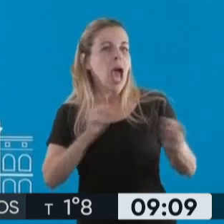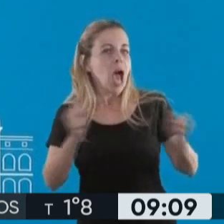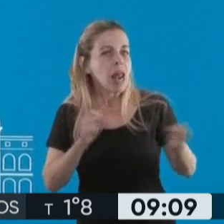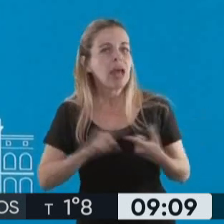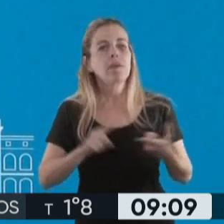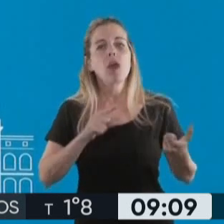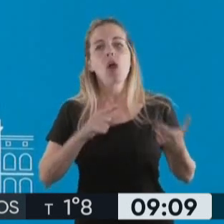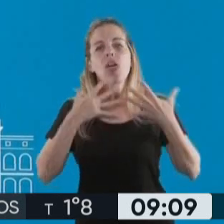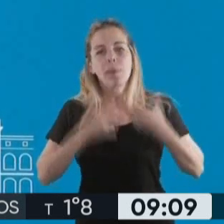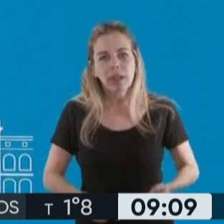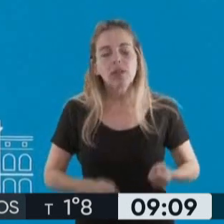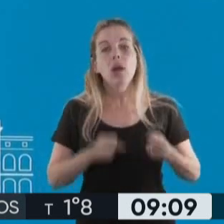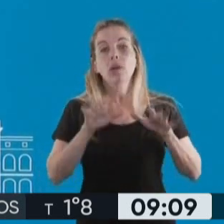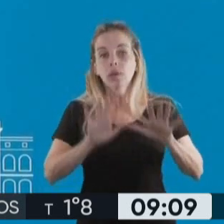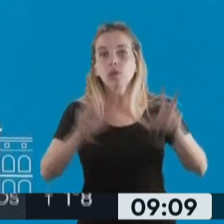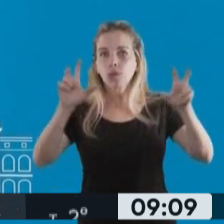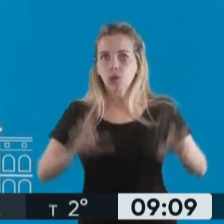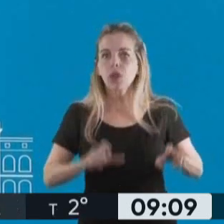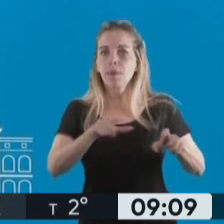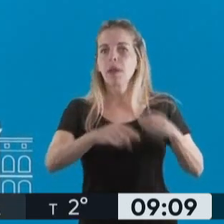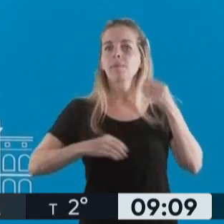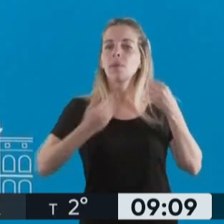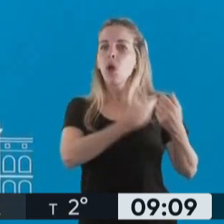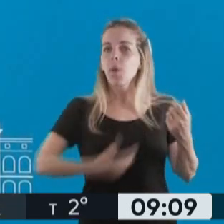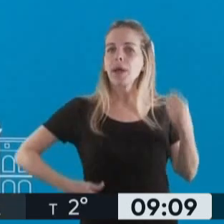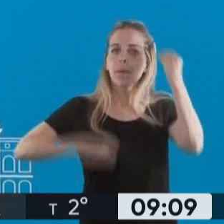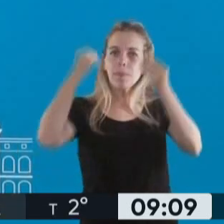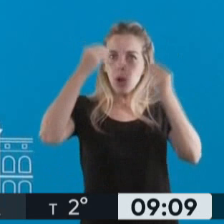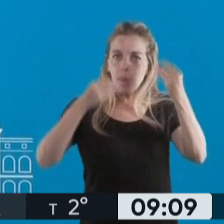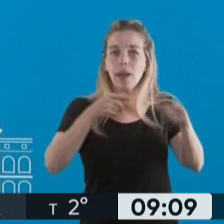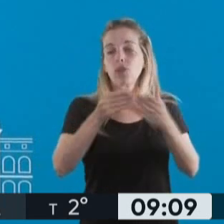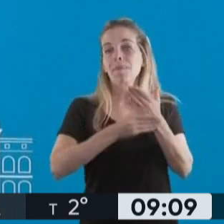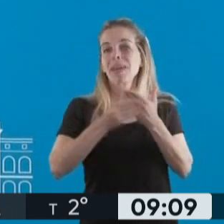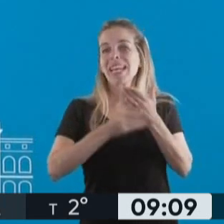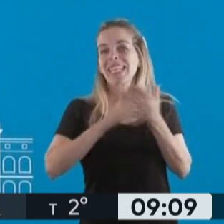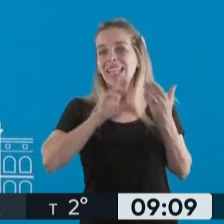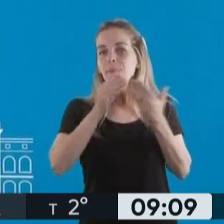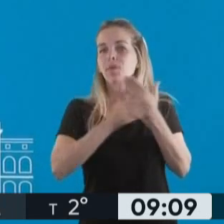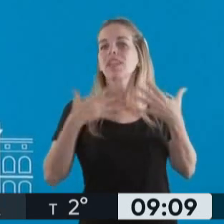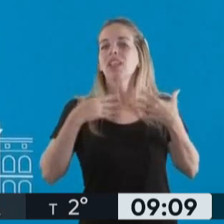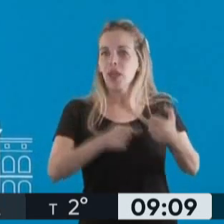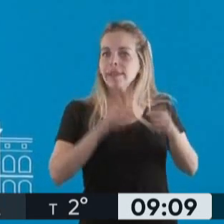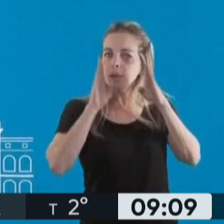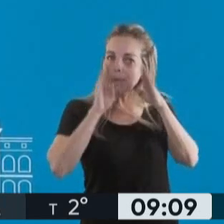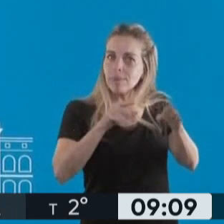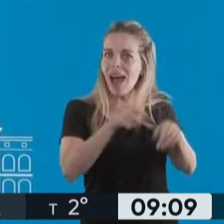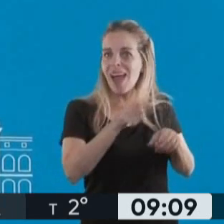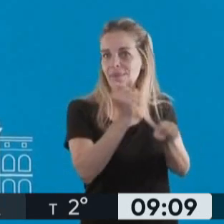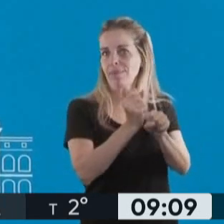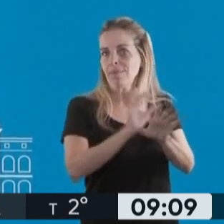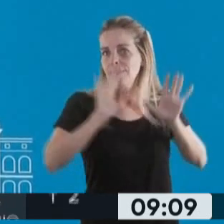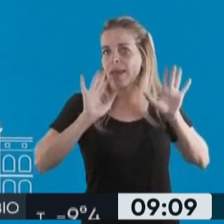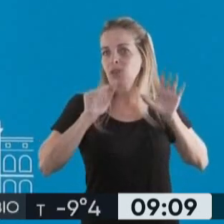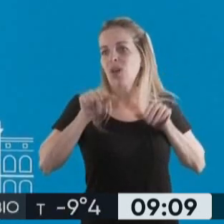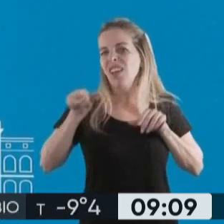que importa mucho al gobierno y en el que está trabajando mucho la ministra de Salud, Carla Bisotti, y esto es un episodio menor, casi una